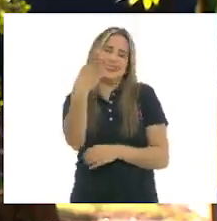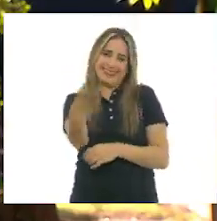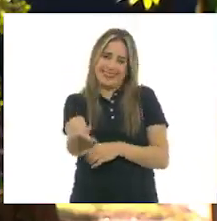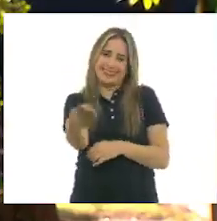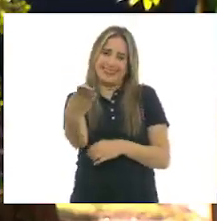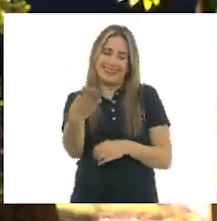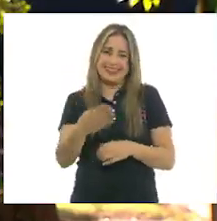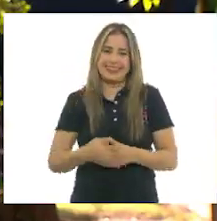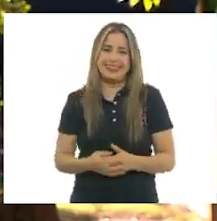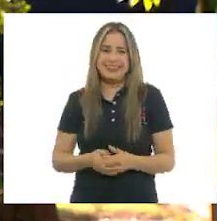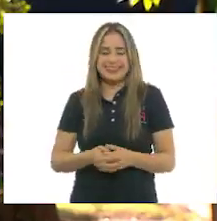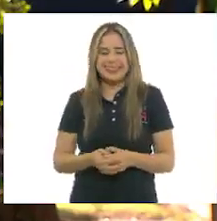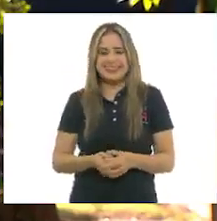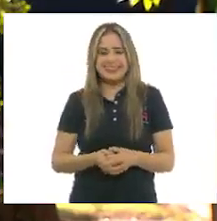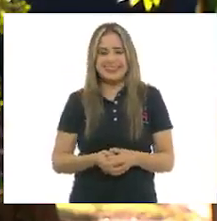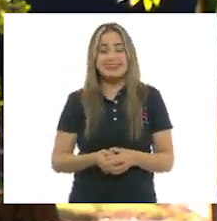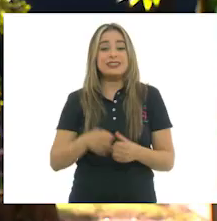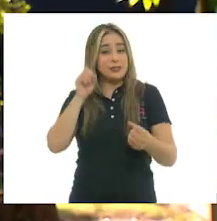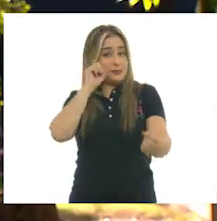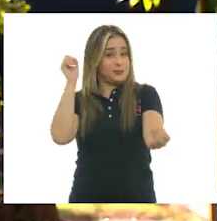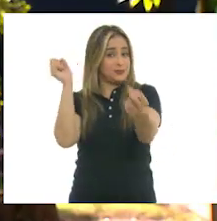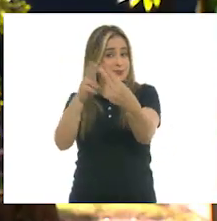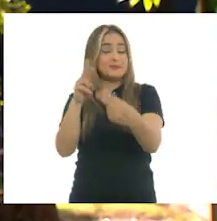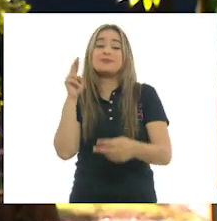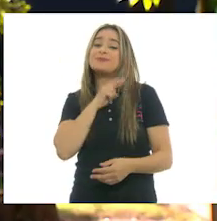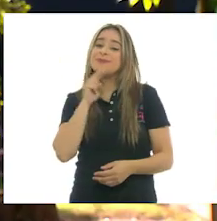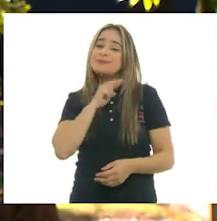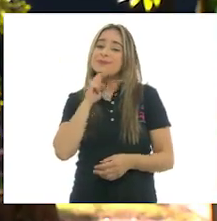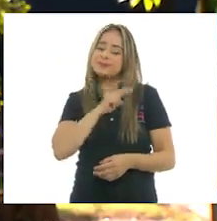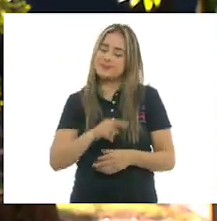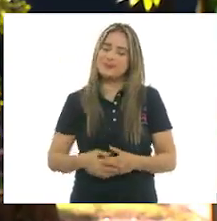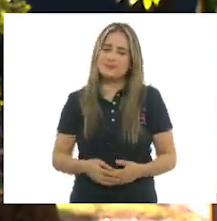¡Muy bien! ¡Nos vemos pronto!